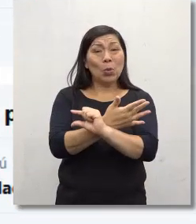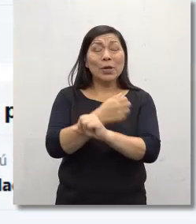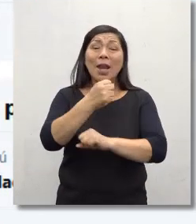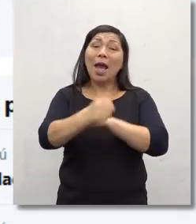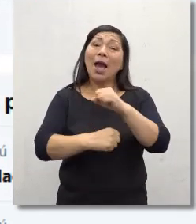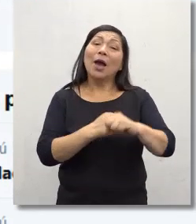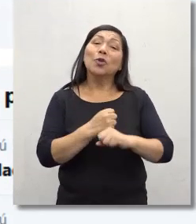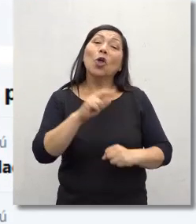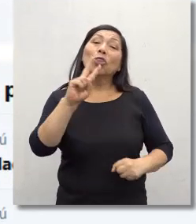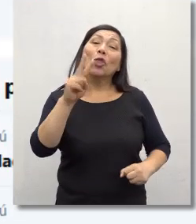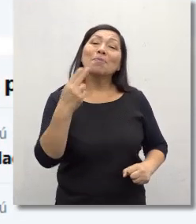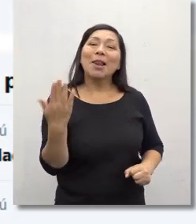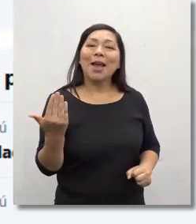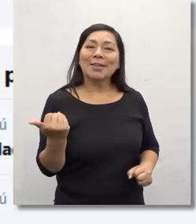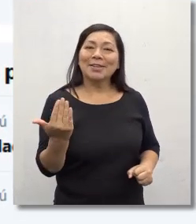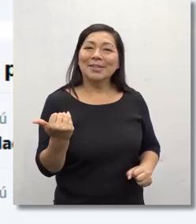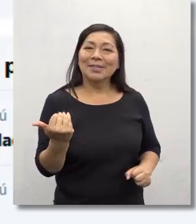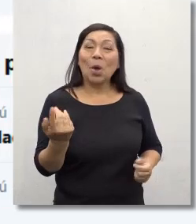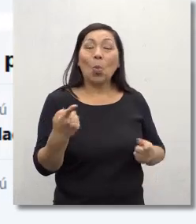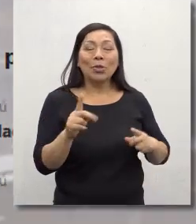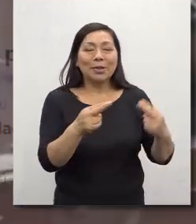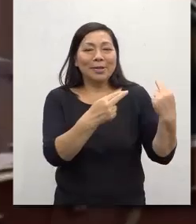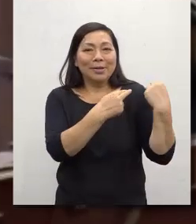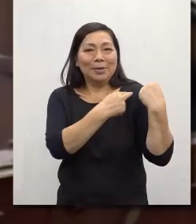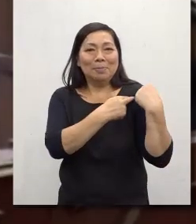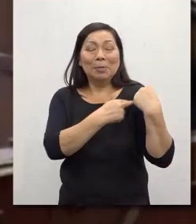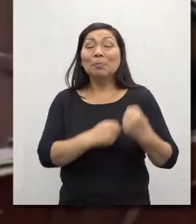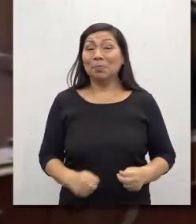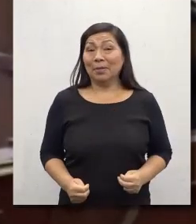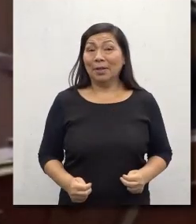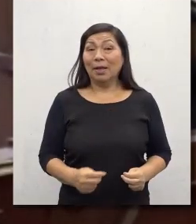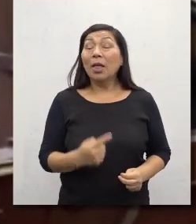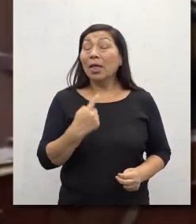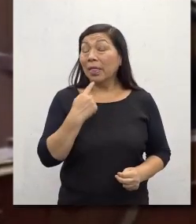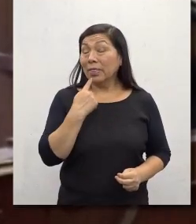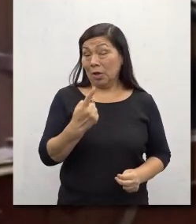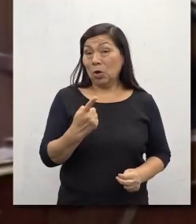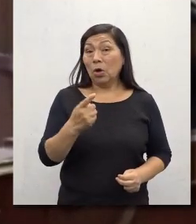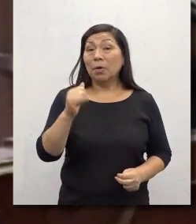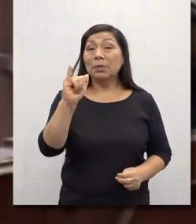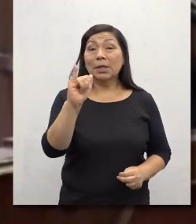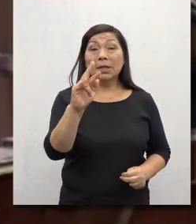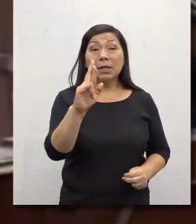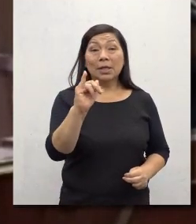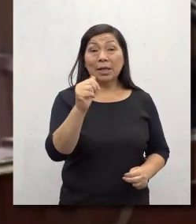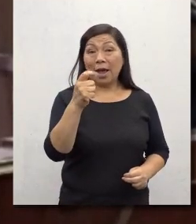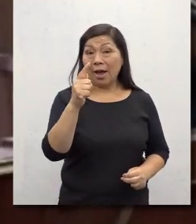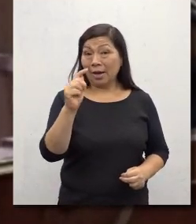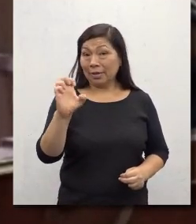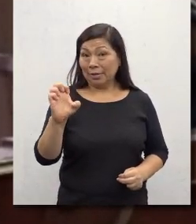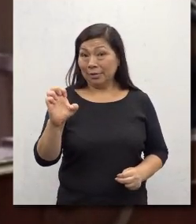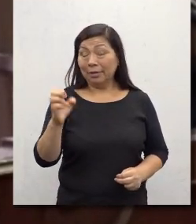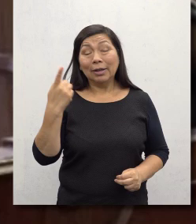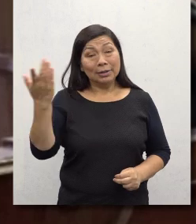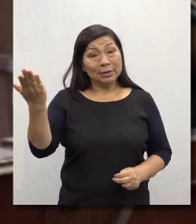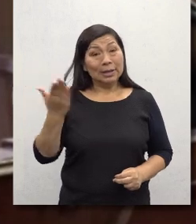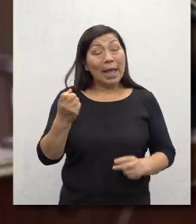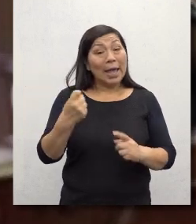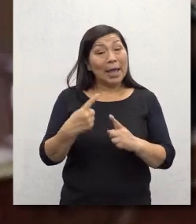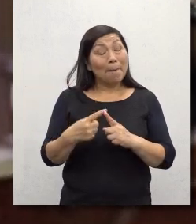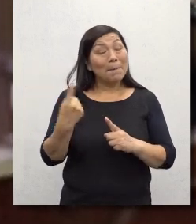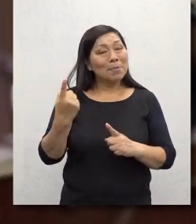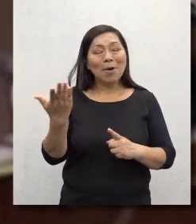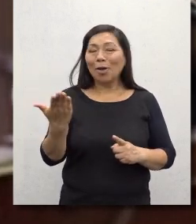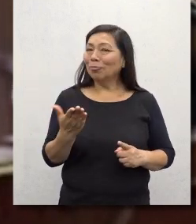año 2015, mientras estaba en el cargo. Según Iriarte, dada la función pública que desarrollaba el ex